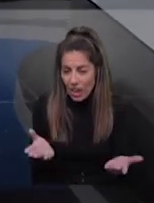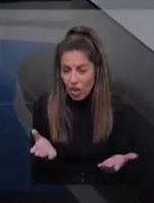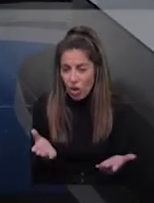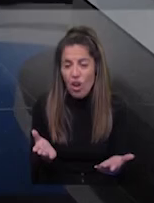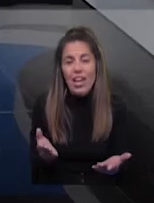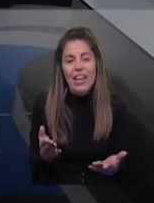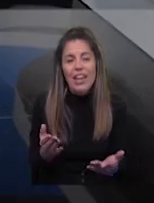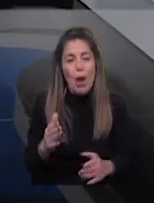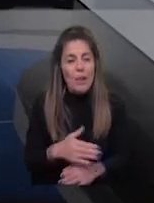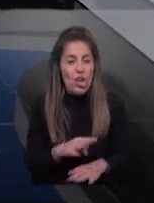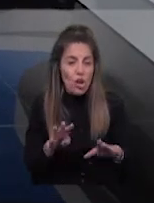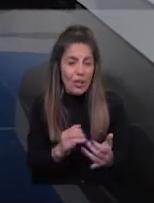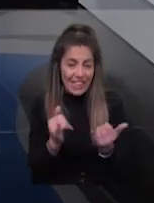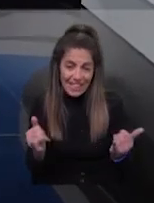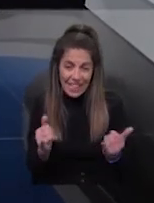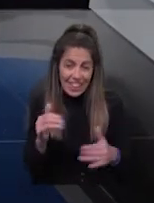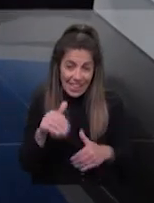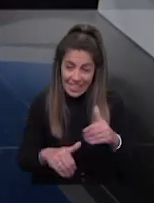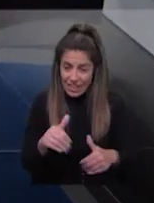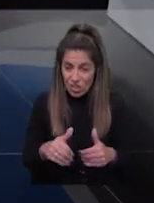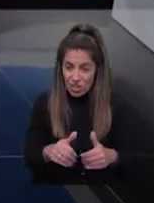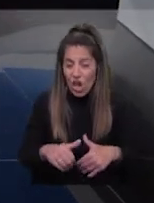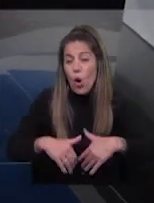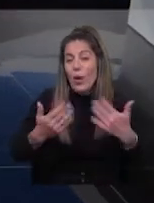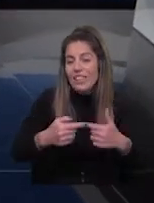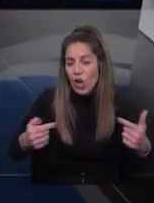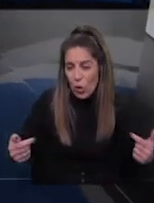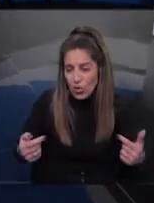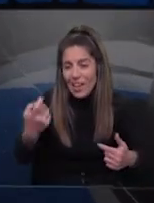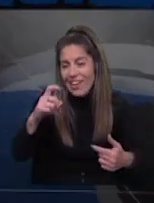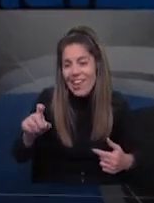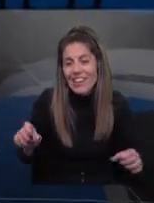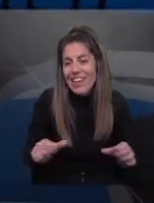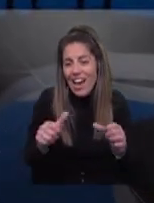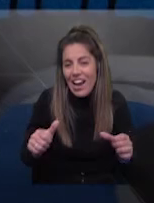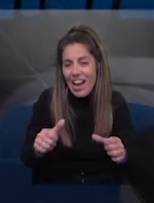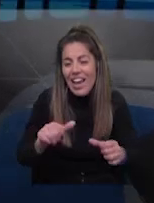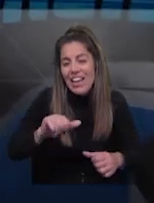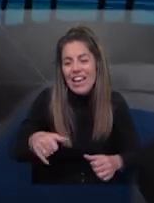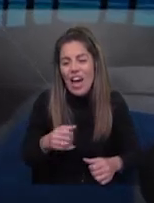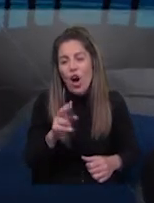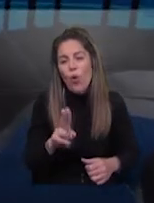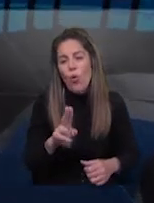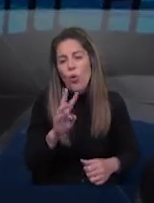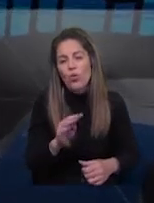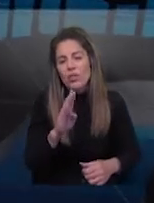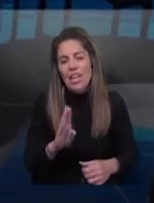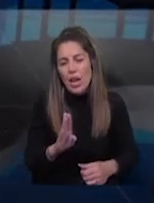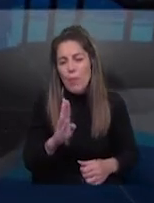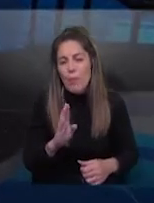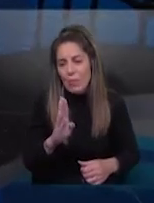a menos de 90 días de las elecciones. O sea, cualquier cosa que alguien haga y que la JUTEP en especial haga en relación a actores